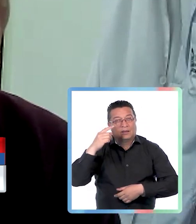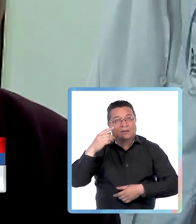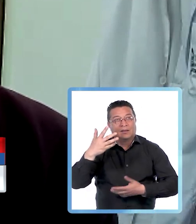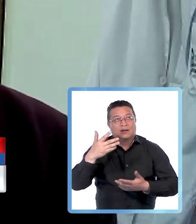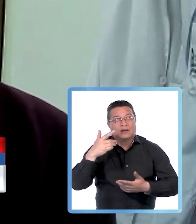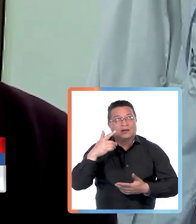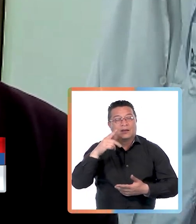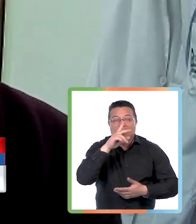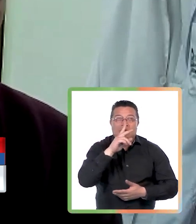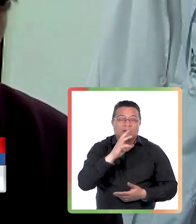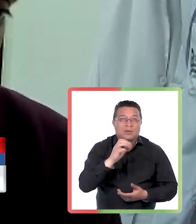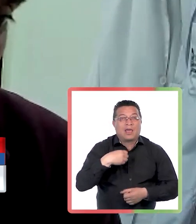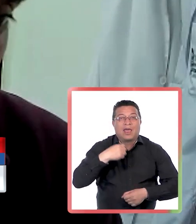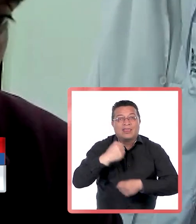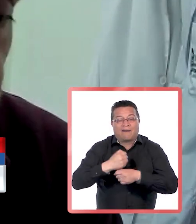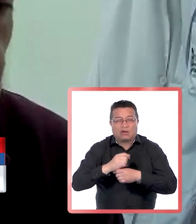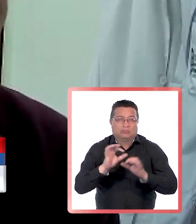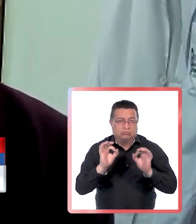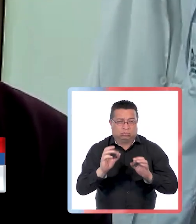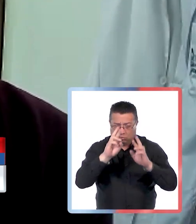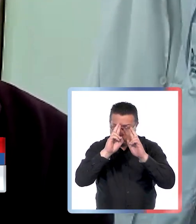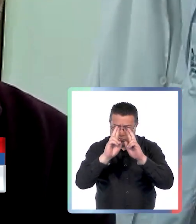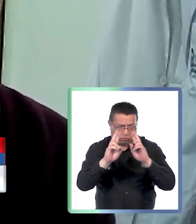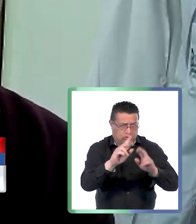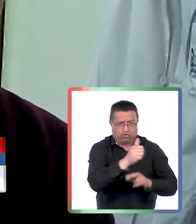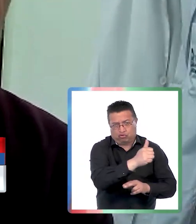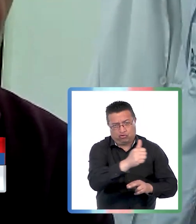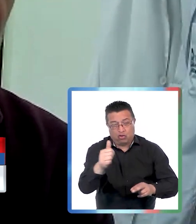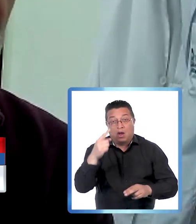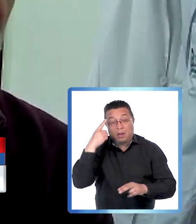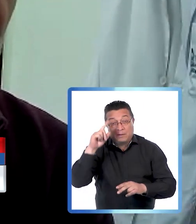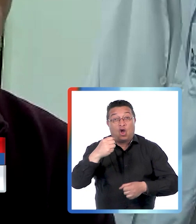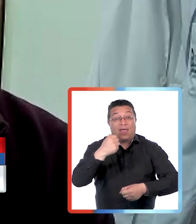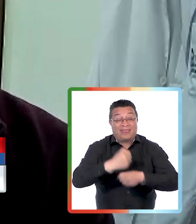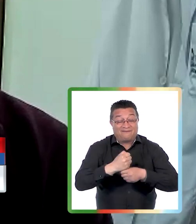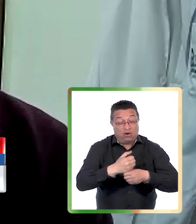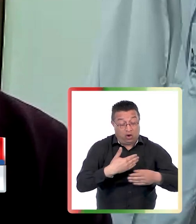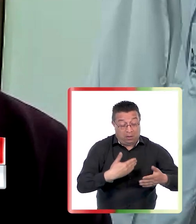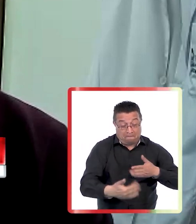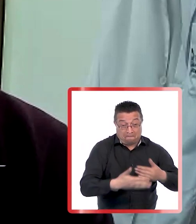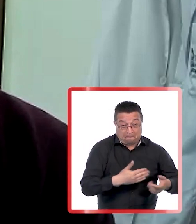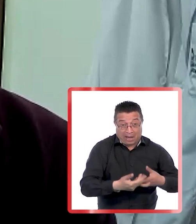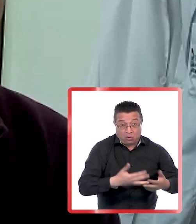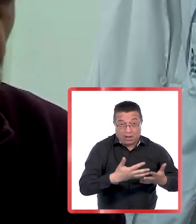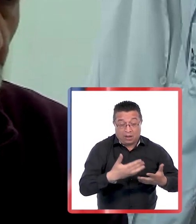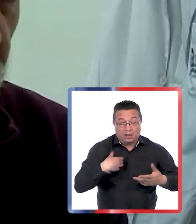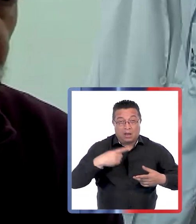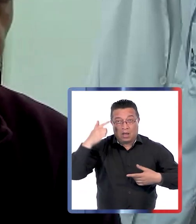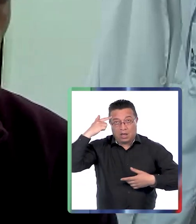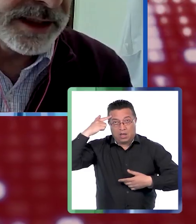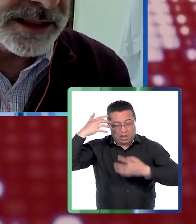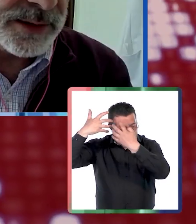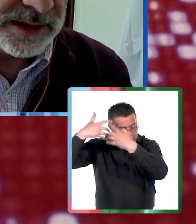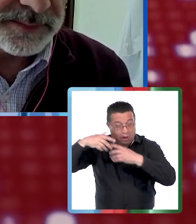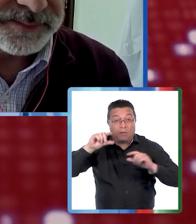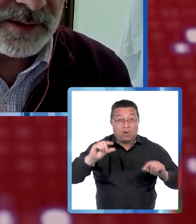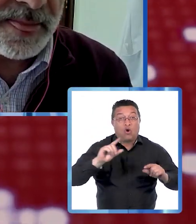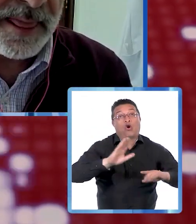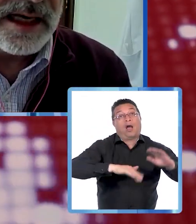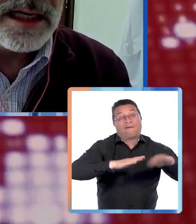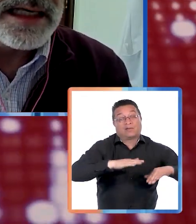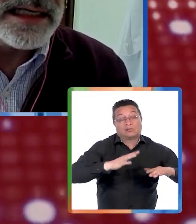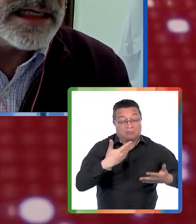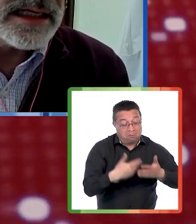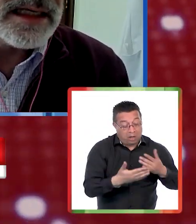trabajo. Todos los trabajos son dignos, digamos, pero un trabajo manual con poco uso de sus capacidades cognitivas.